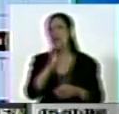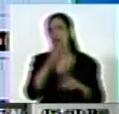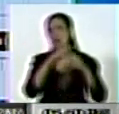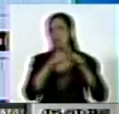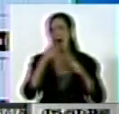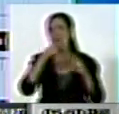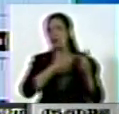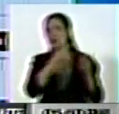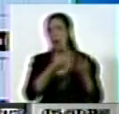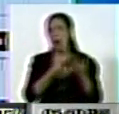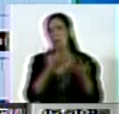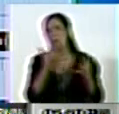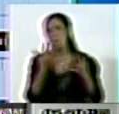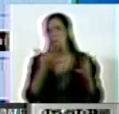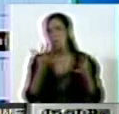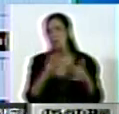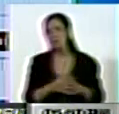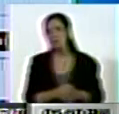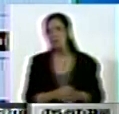anual era